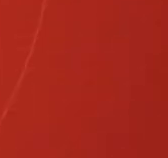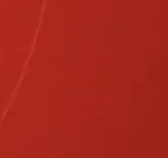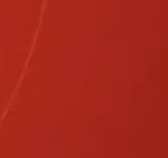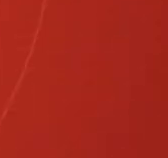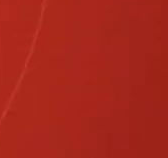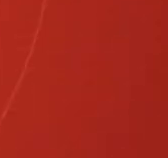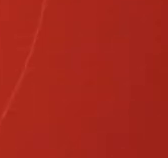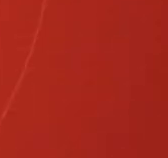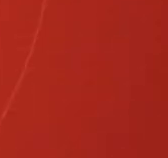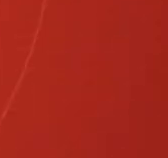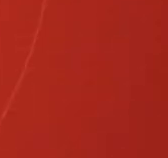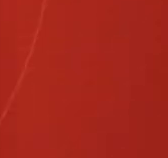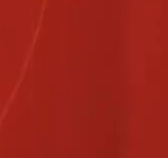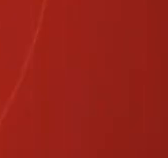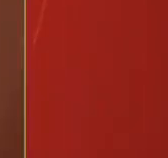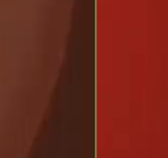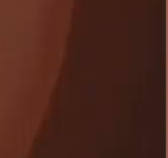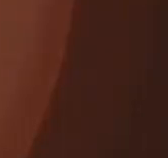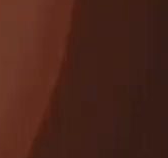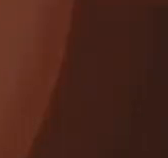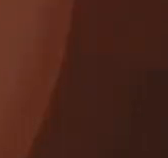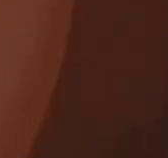TVC Noticias del Mediodía.